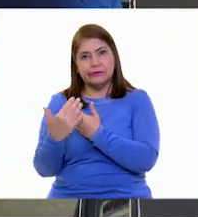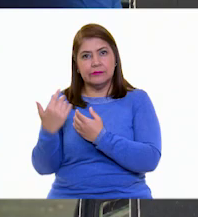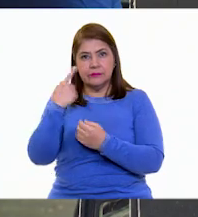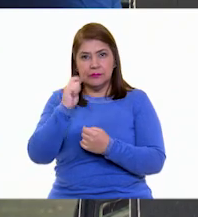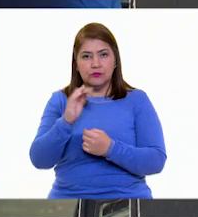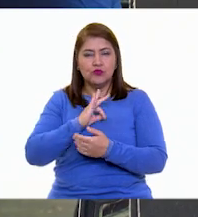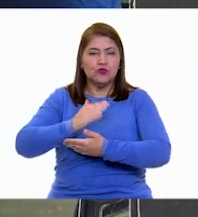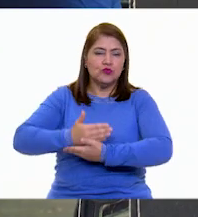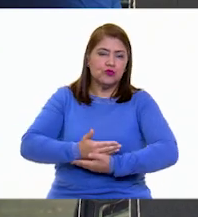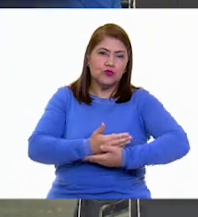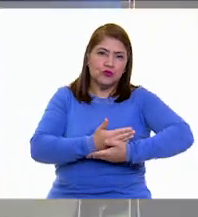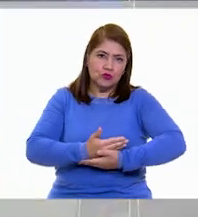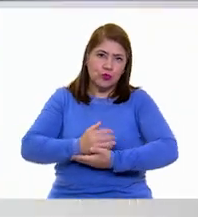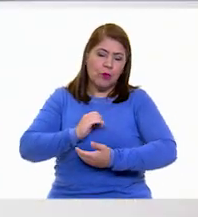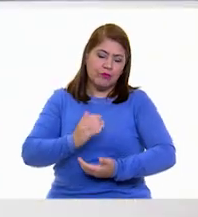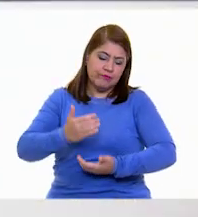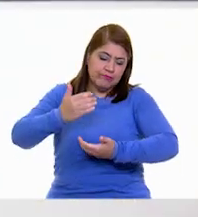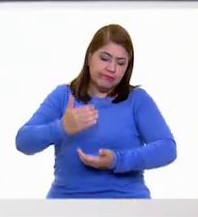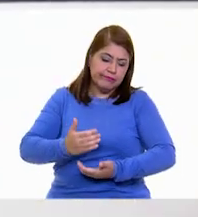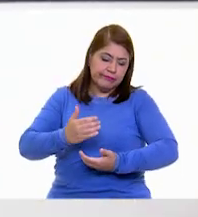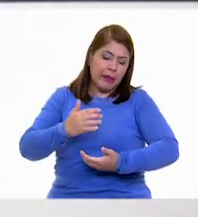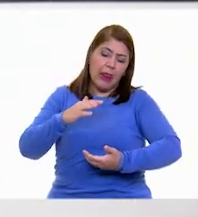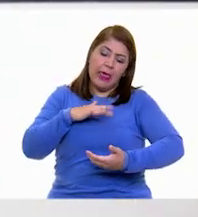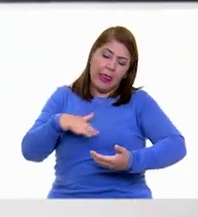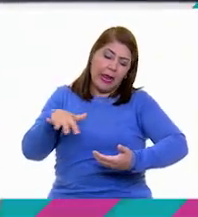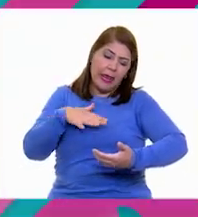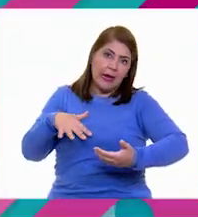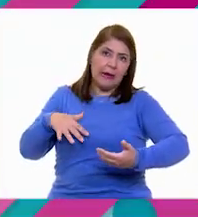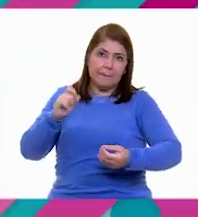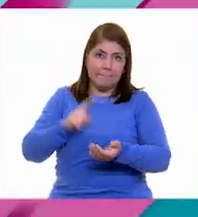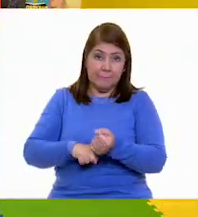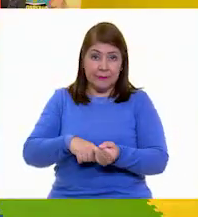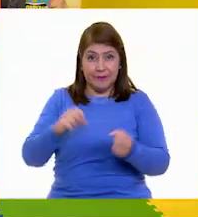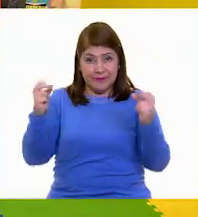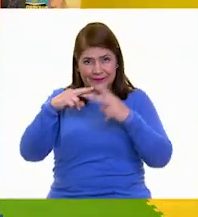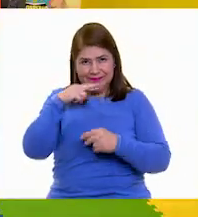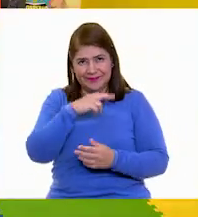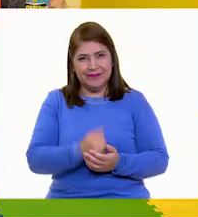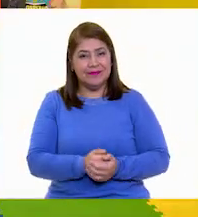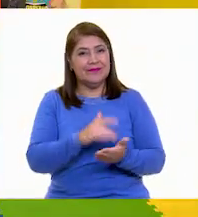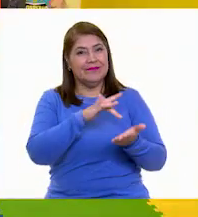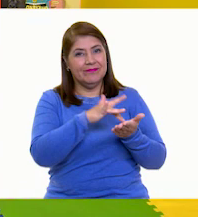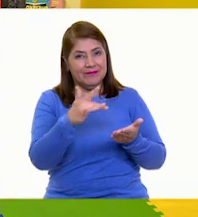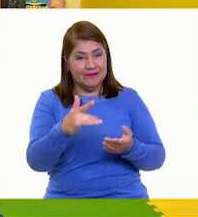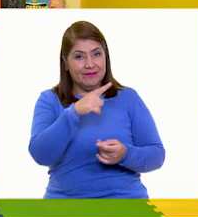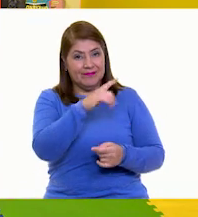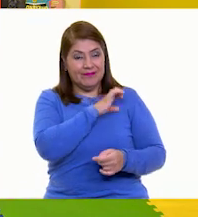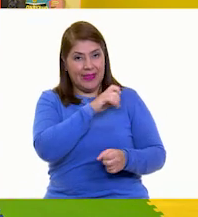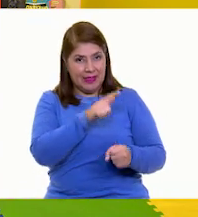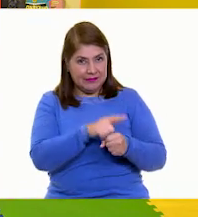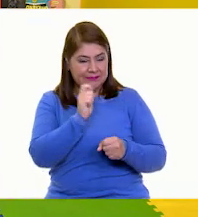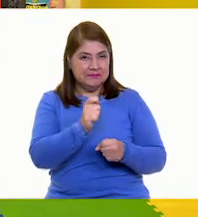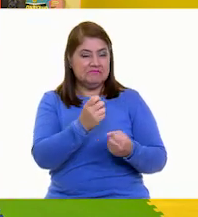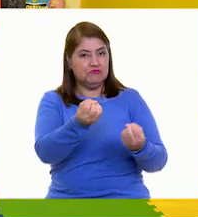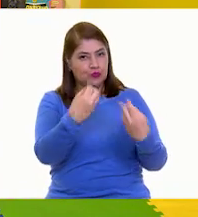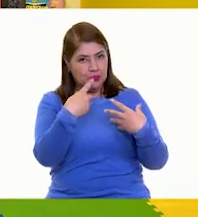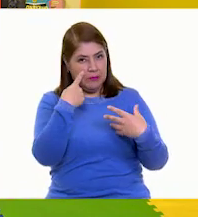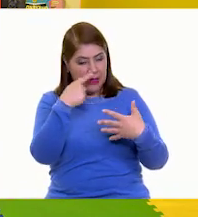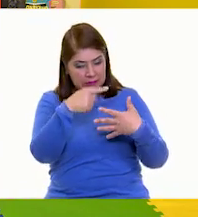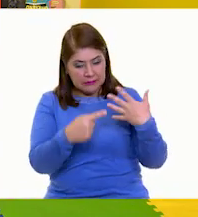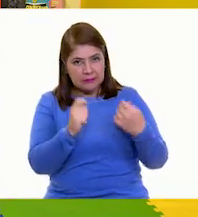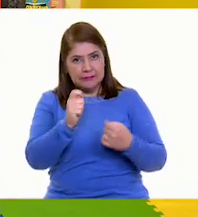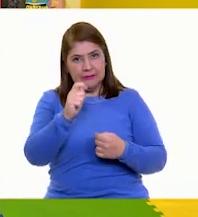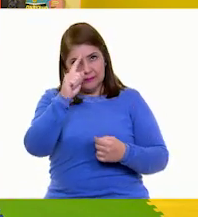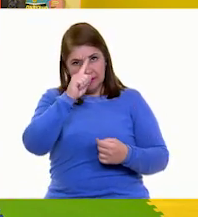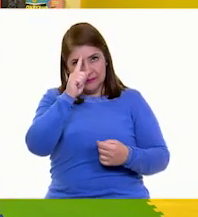o bien lo tienes en tu regazo. ¡Hasta pronto! Gracias a nuestra especialista por brindarnos tan